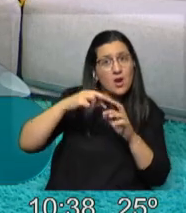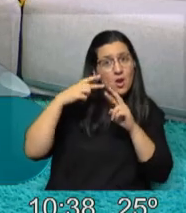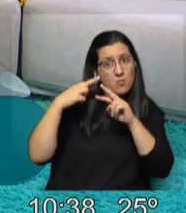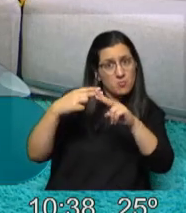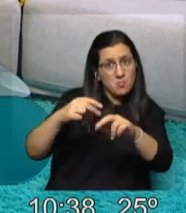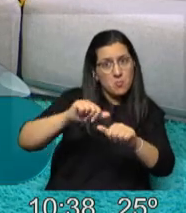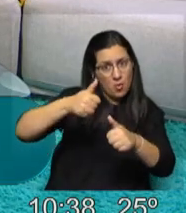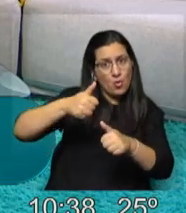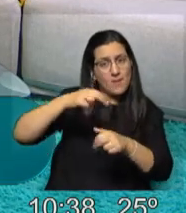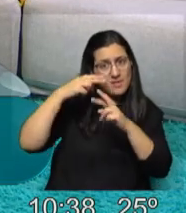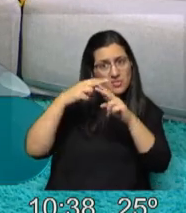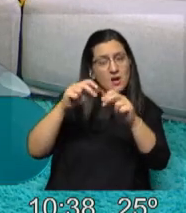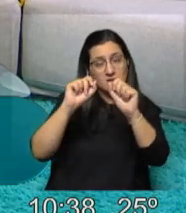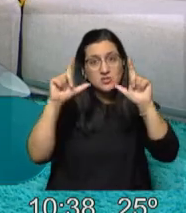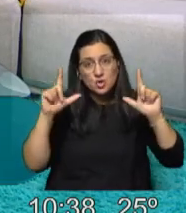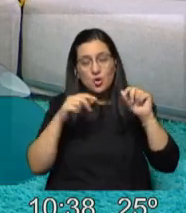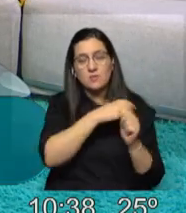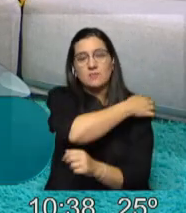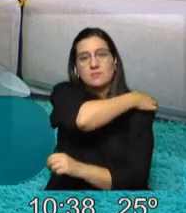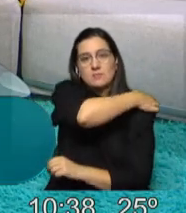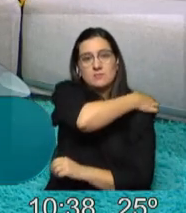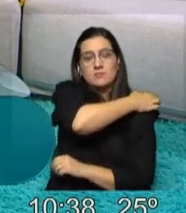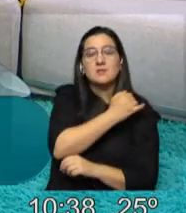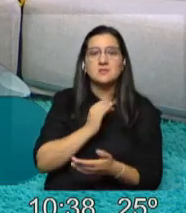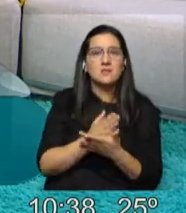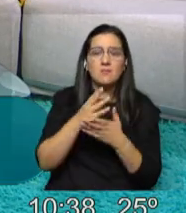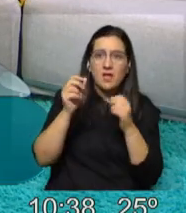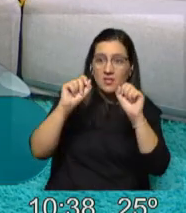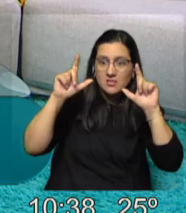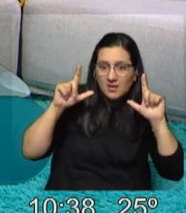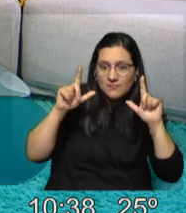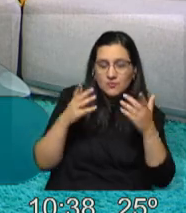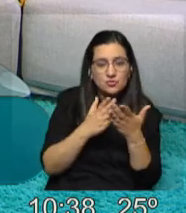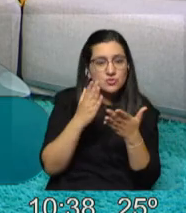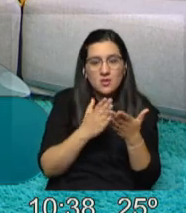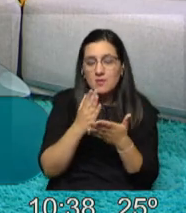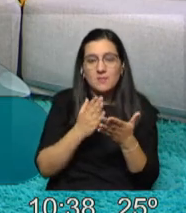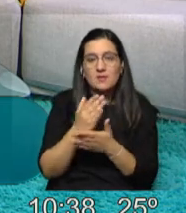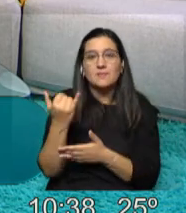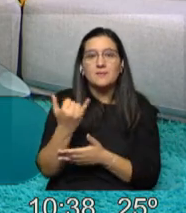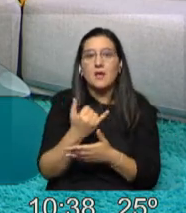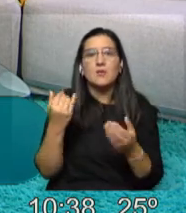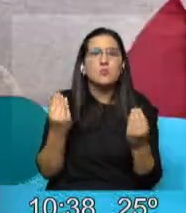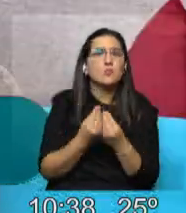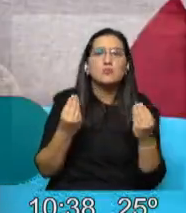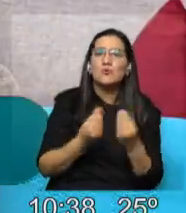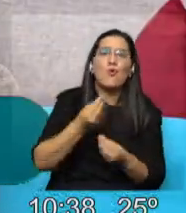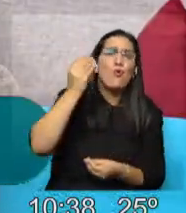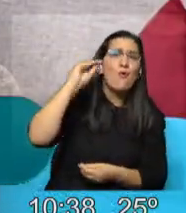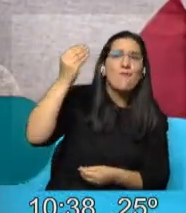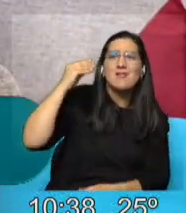otra más. La tensión está todo el tiempo, está latente todo el tiempo. Hay una tropa de gurises jóvenes,